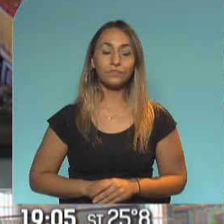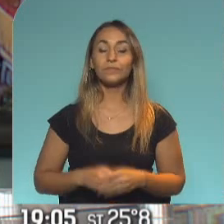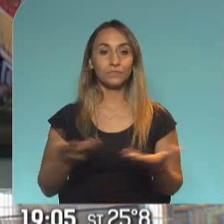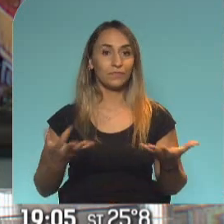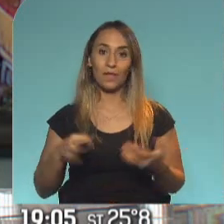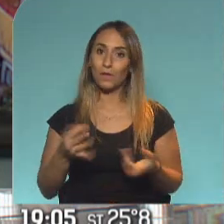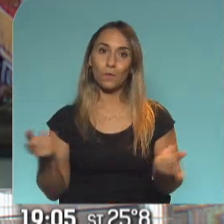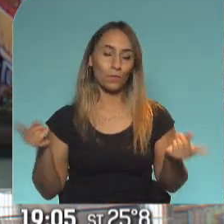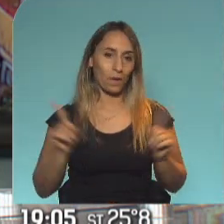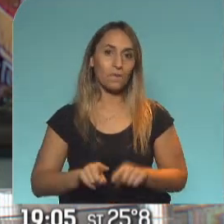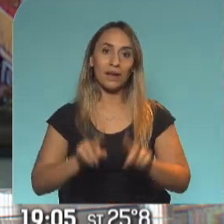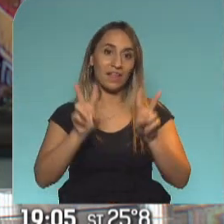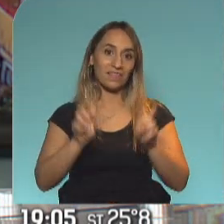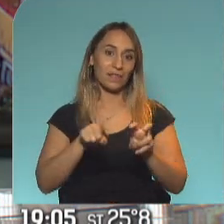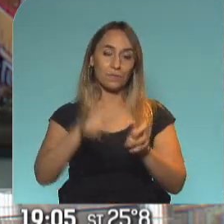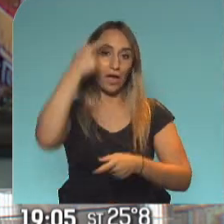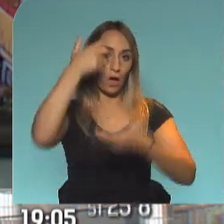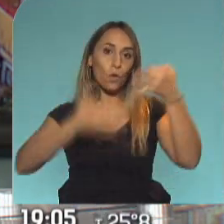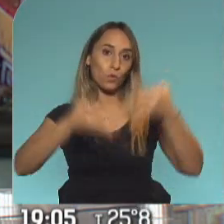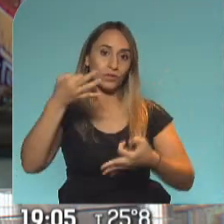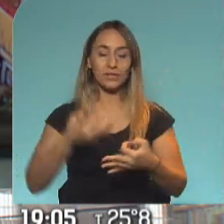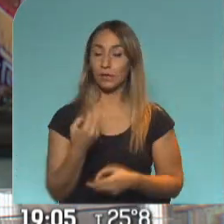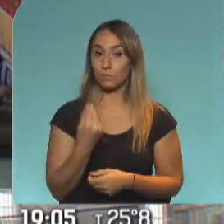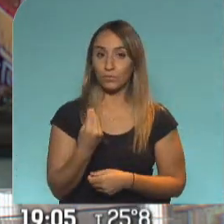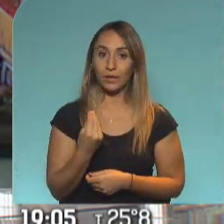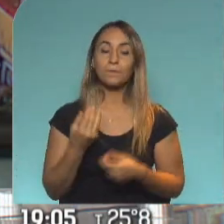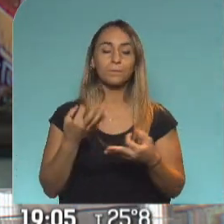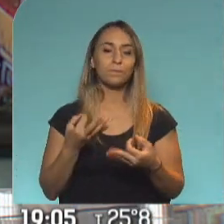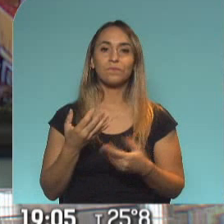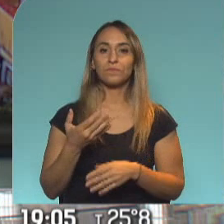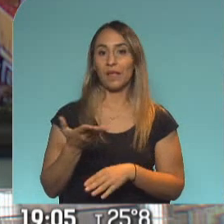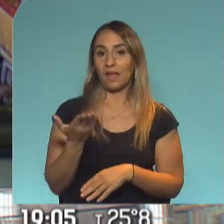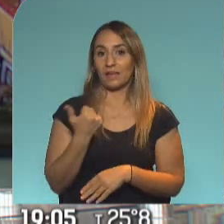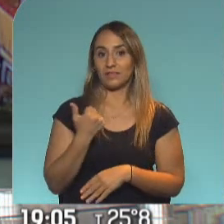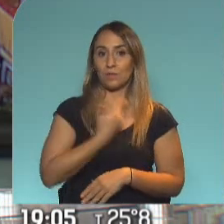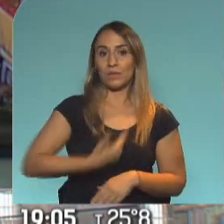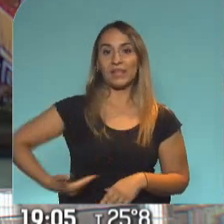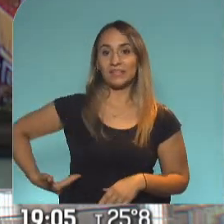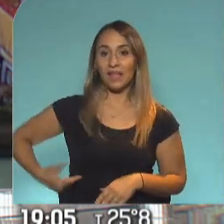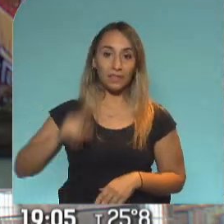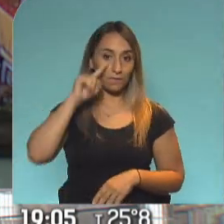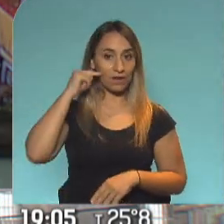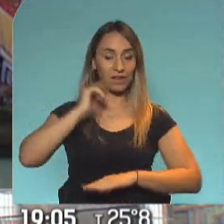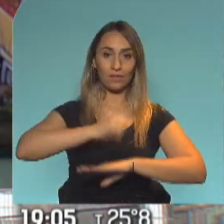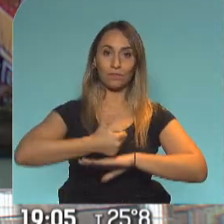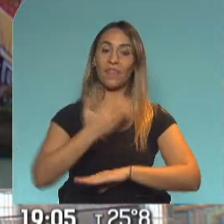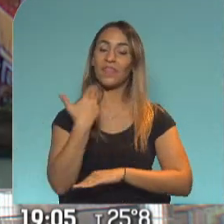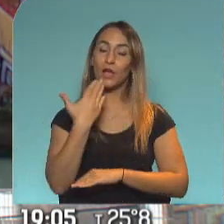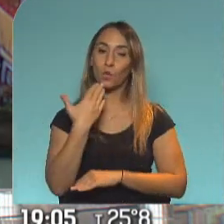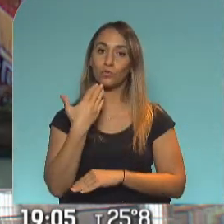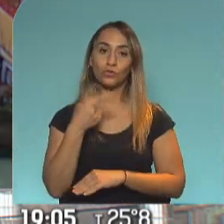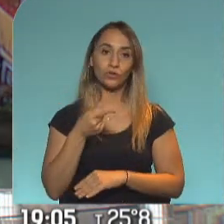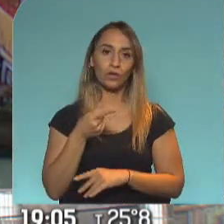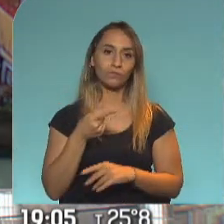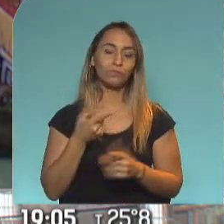Tenemos que volver sobre el tema de la justicia, porque después del discurso del presidente Alberto Fernández, donde,